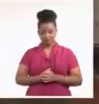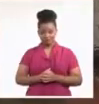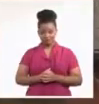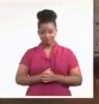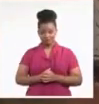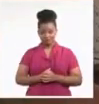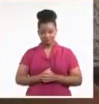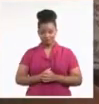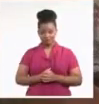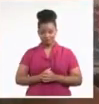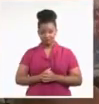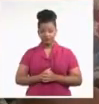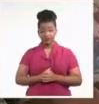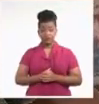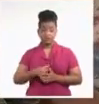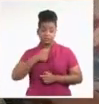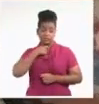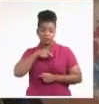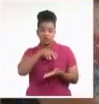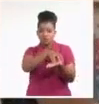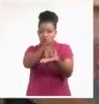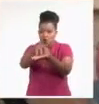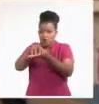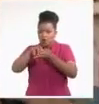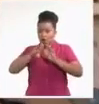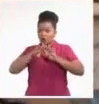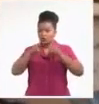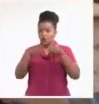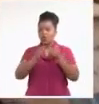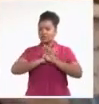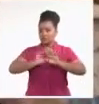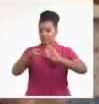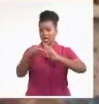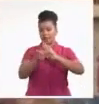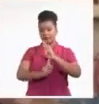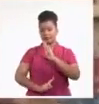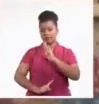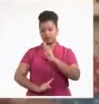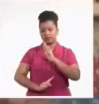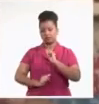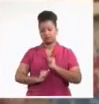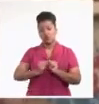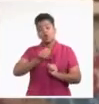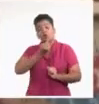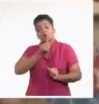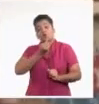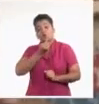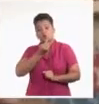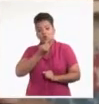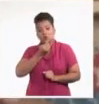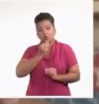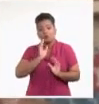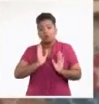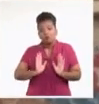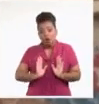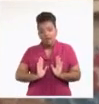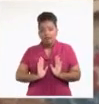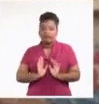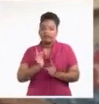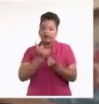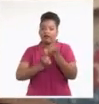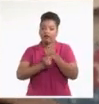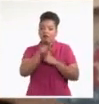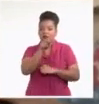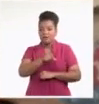todas las áreas haya llegado la electricidad. Puede ser que puntualmente hayan personas